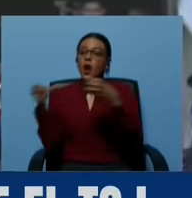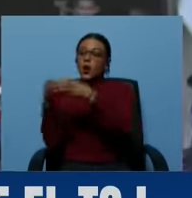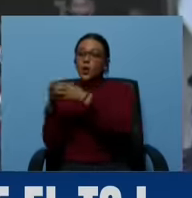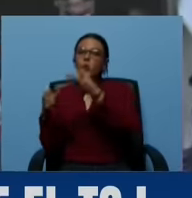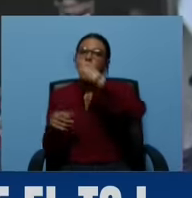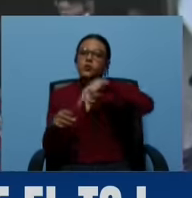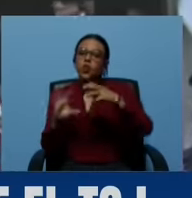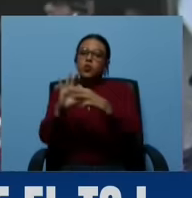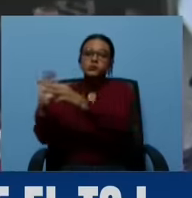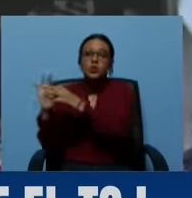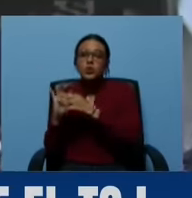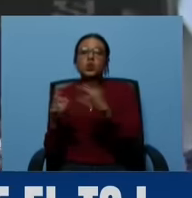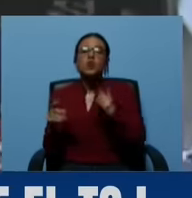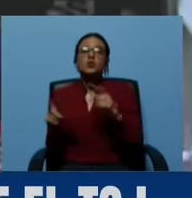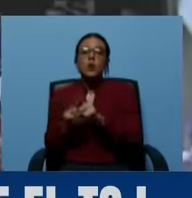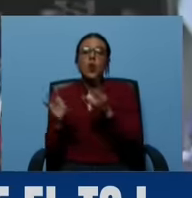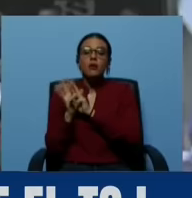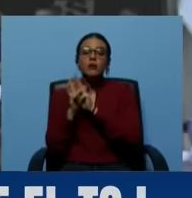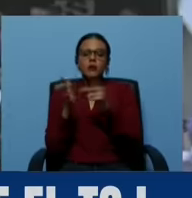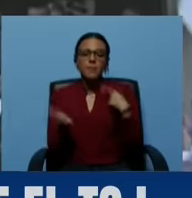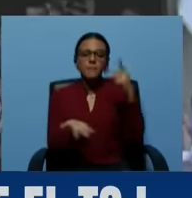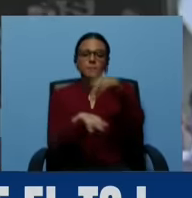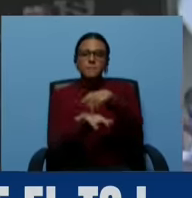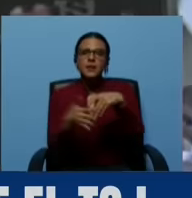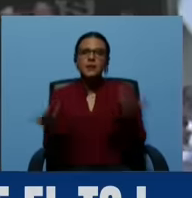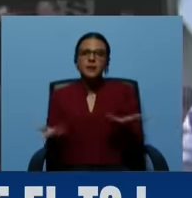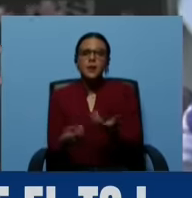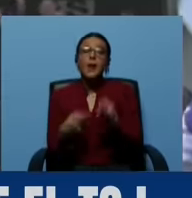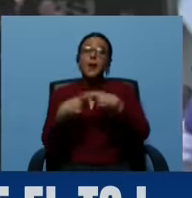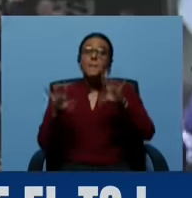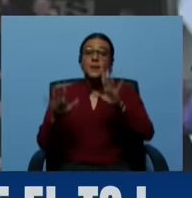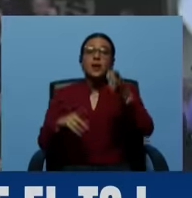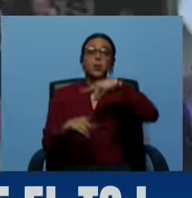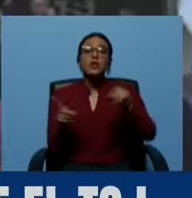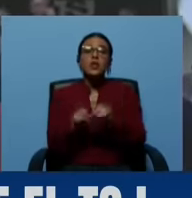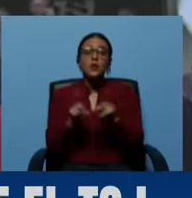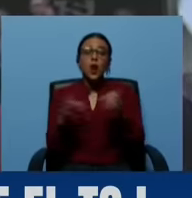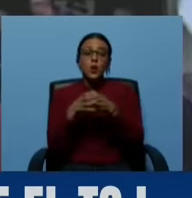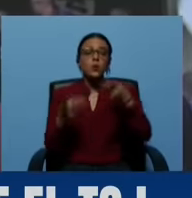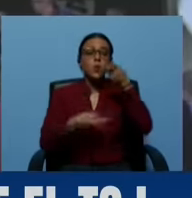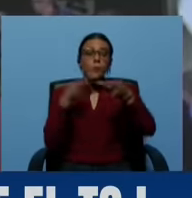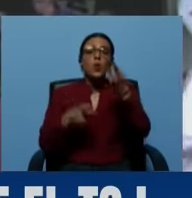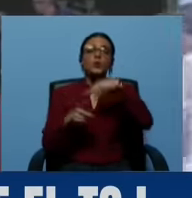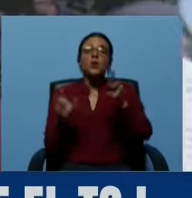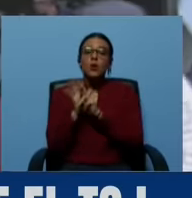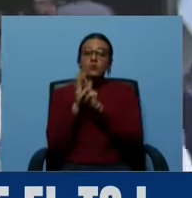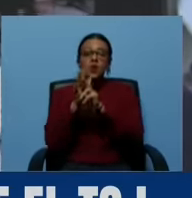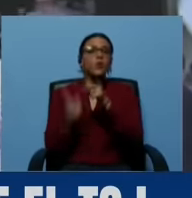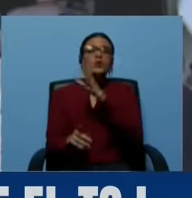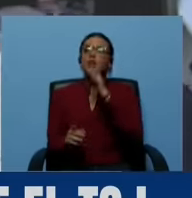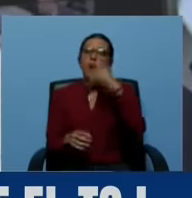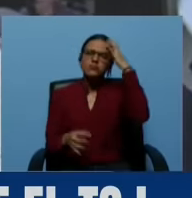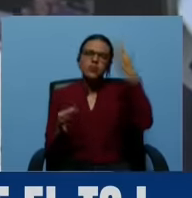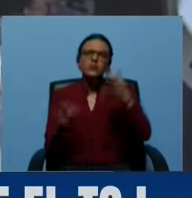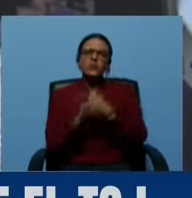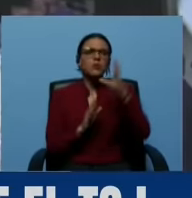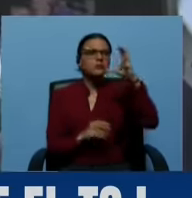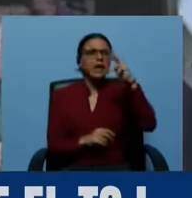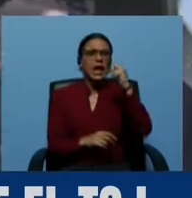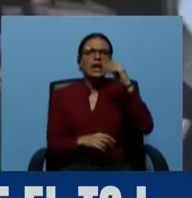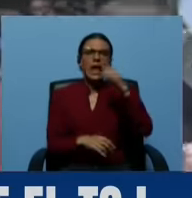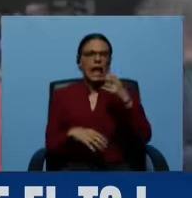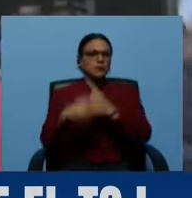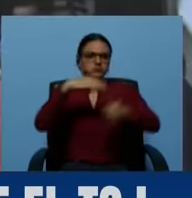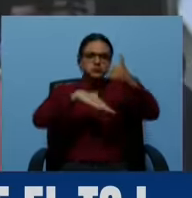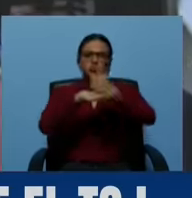parte del comando. Pero ustedes fueron uno de los partidos principales que respaldaron su candidatura. Él no reconoce al CNE y tampoco no reconoce al